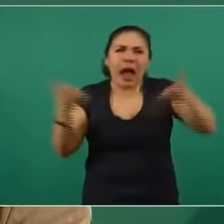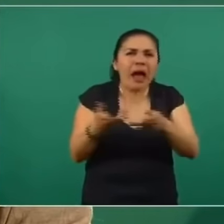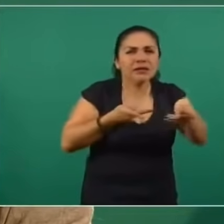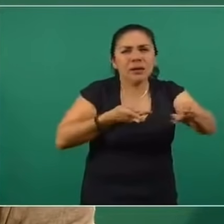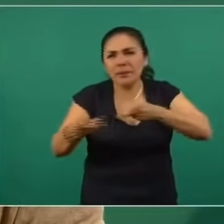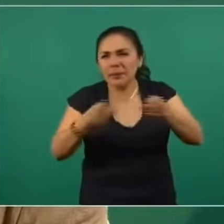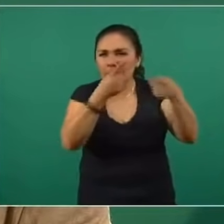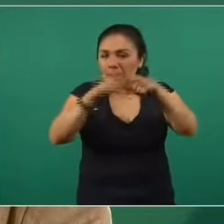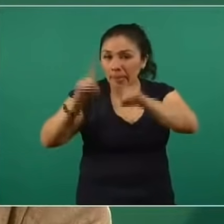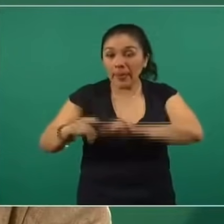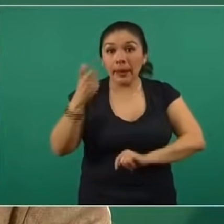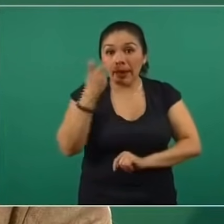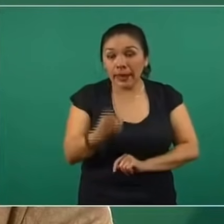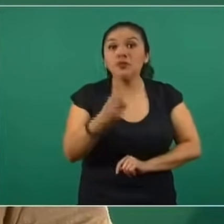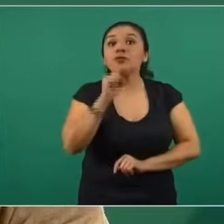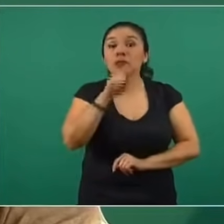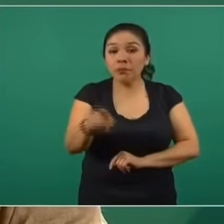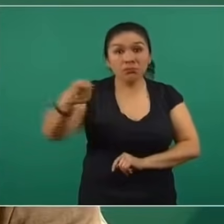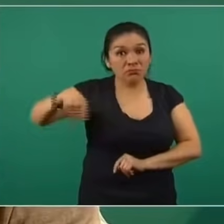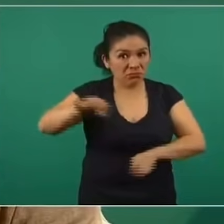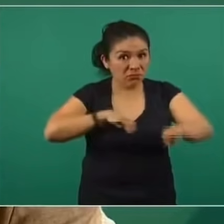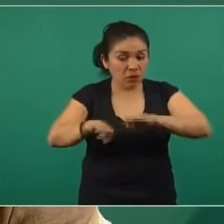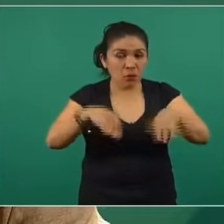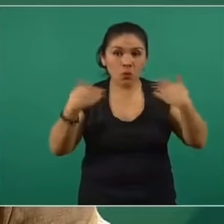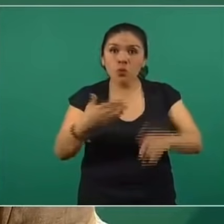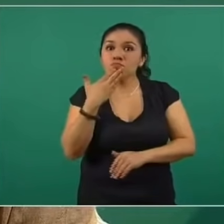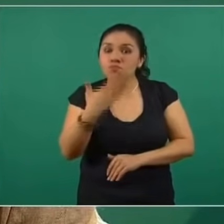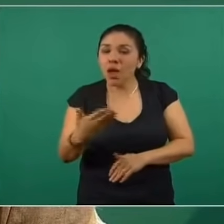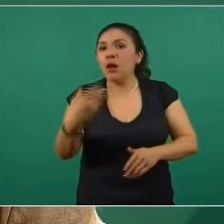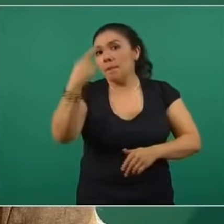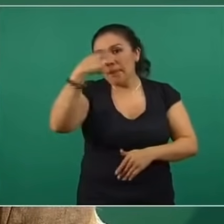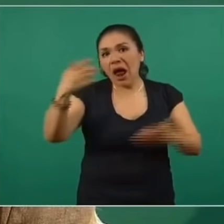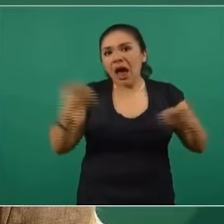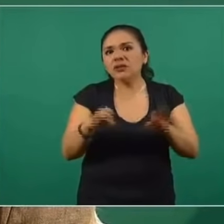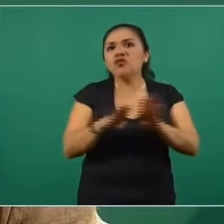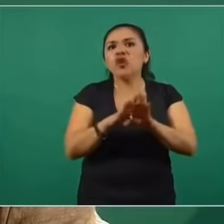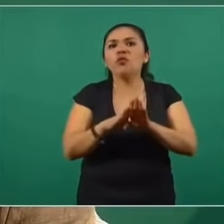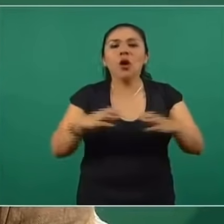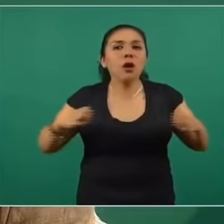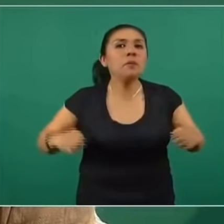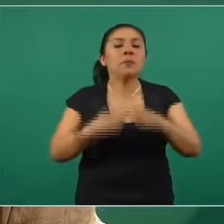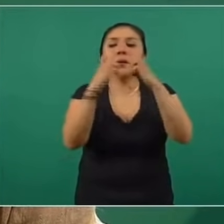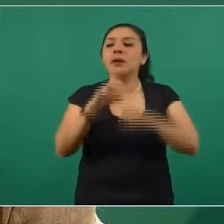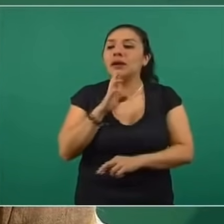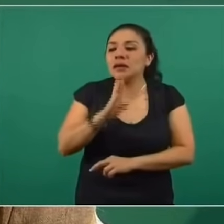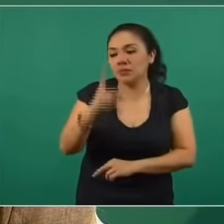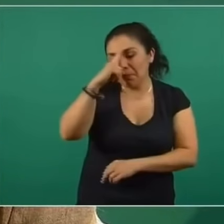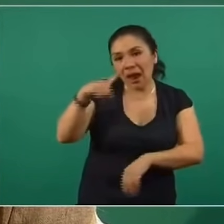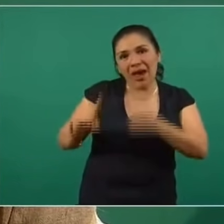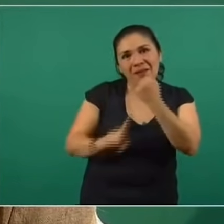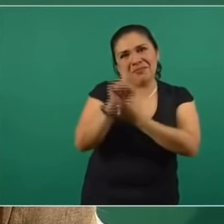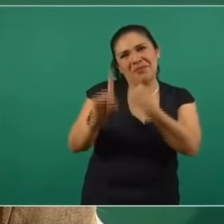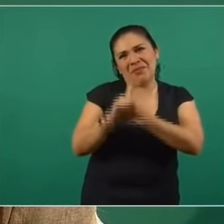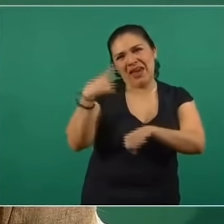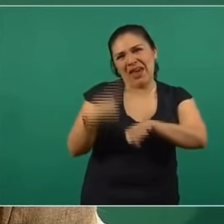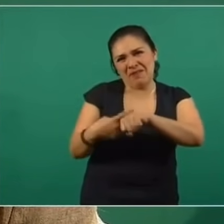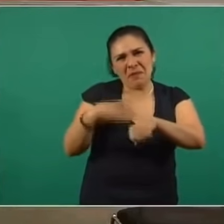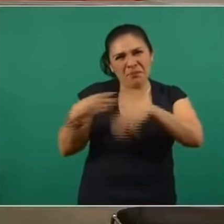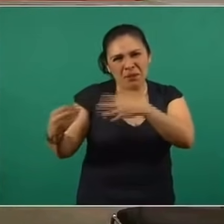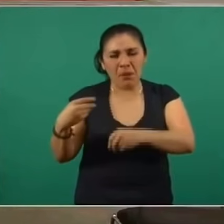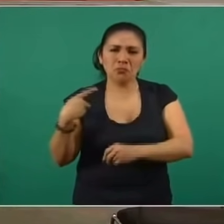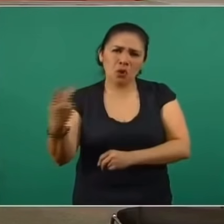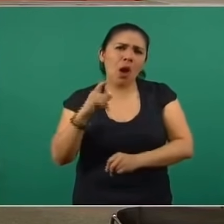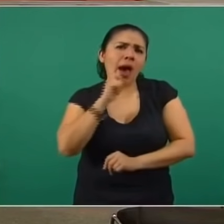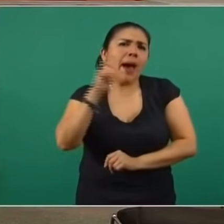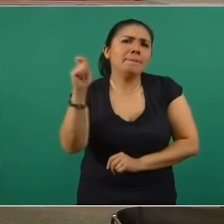etcétera. Y también han hecho un excelente trabajo en coordinar la respuesta a la epidemia. Por la amistad que nos une,